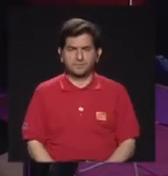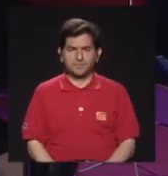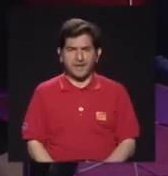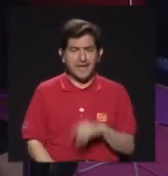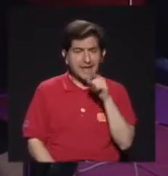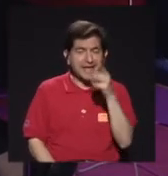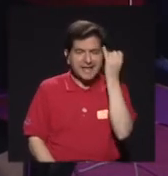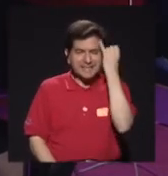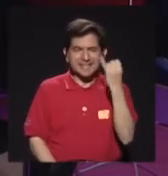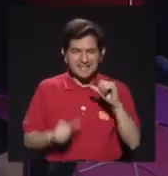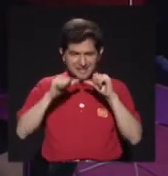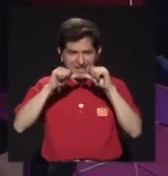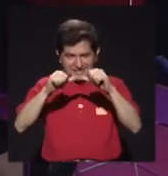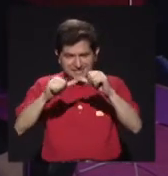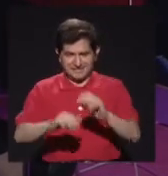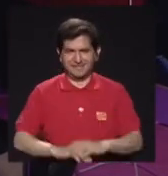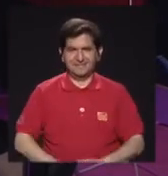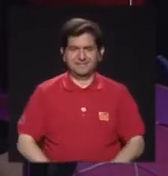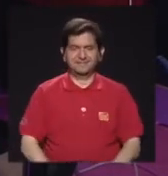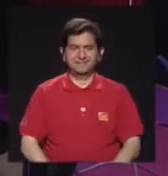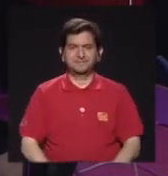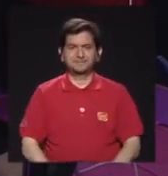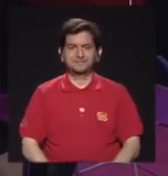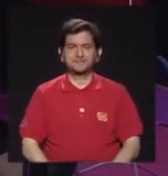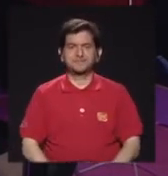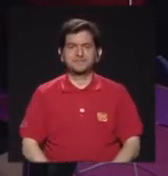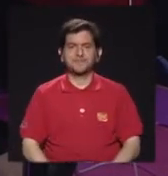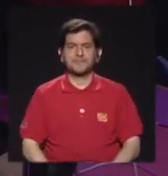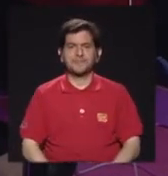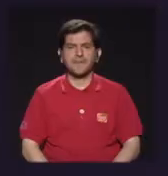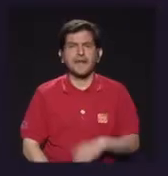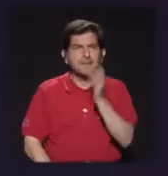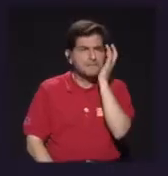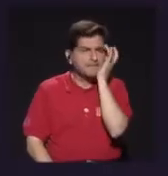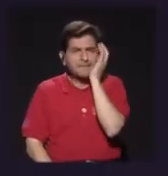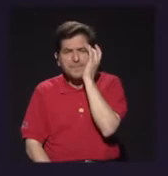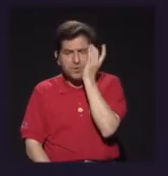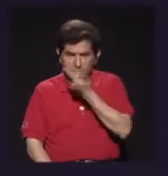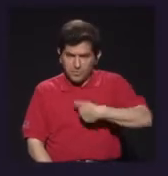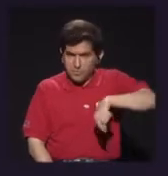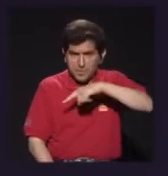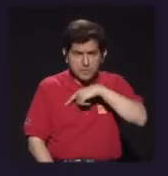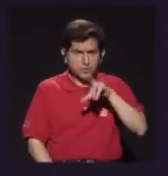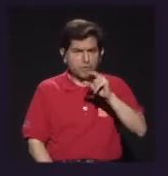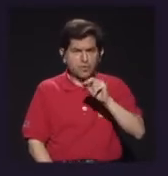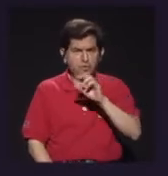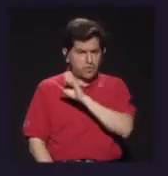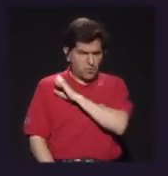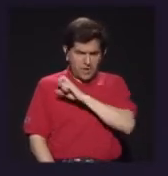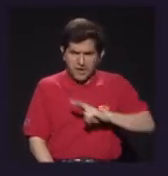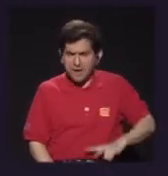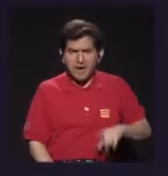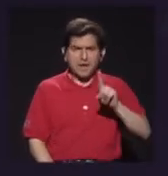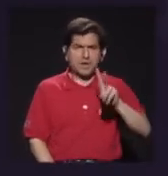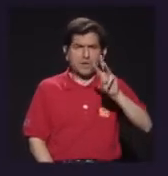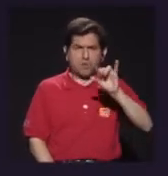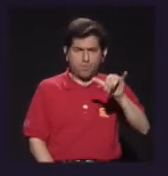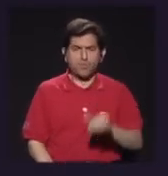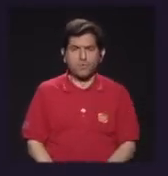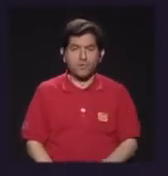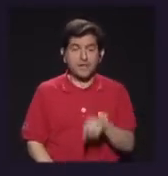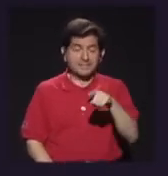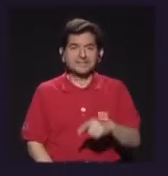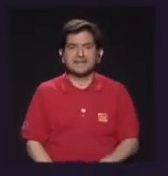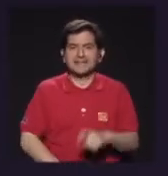justo sobre esto y es que la gran preocupación nuestra no es que sea evangélico este primero de mayo es que sea medieval